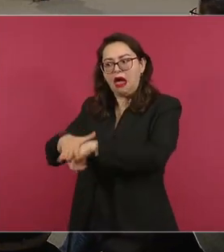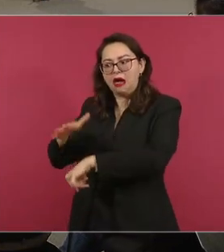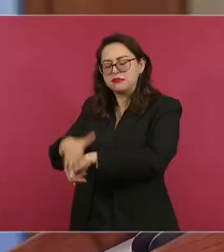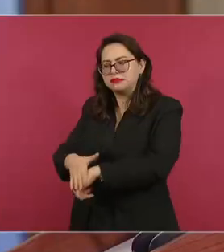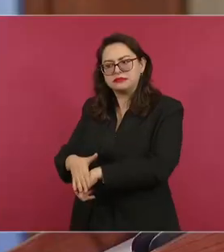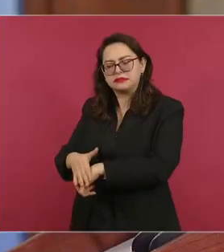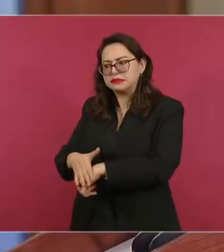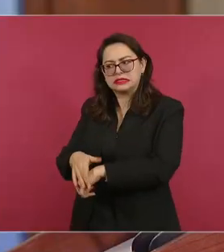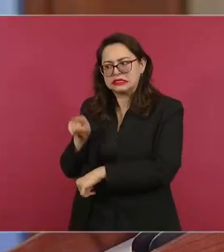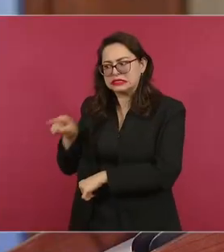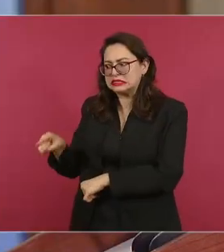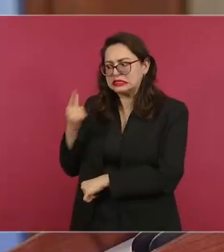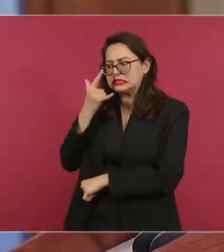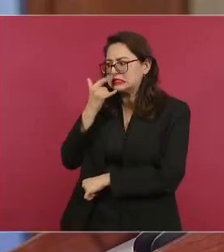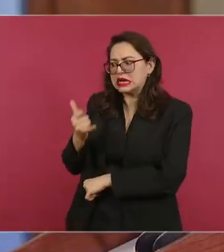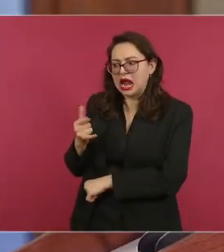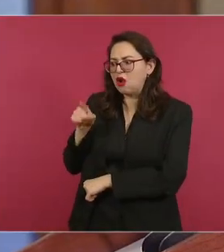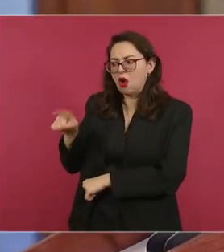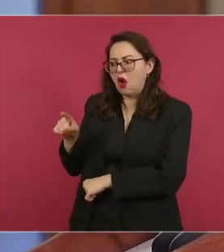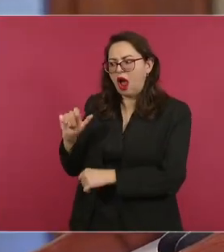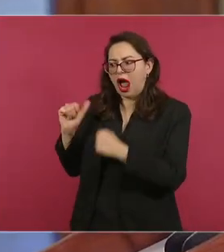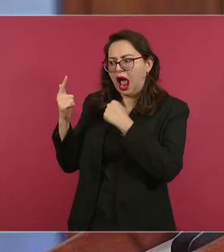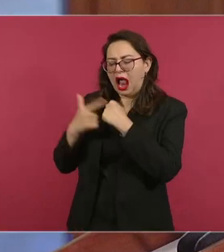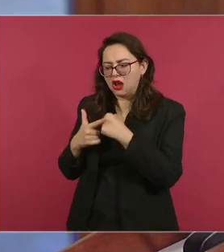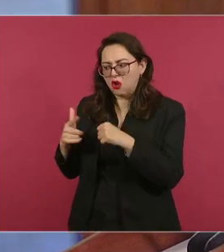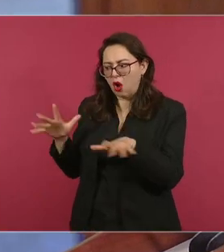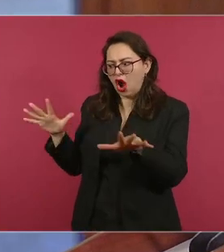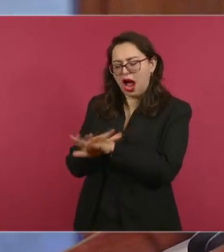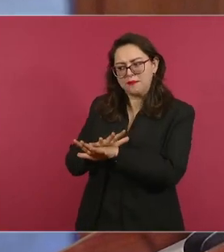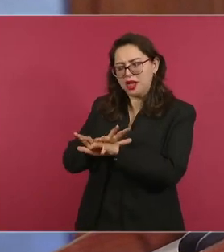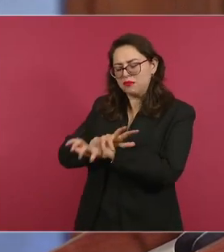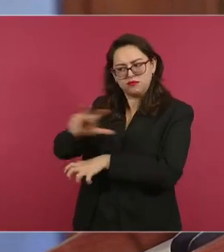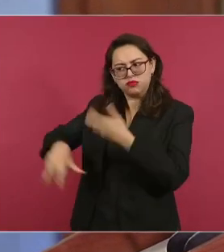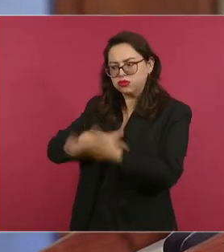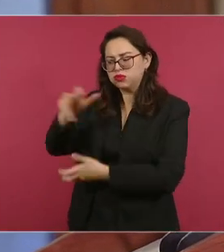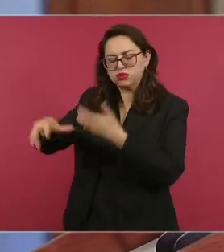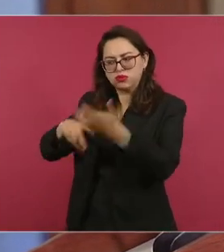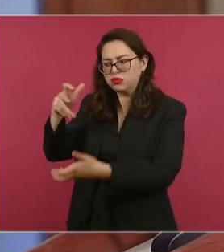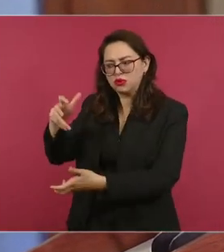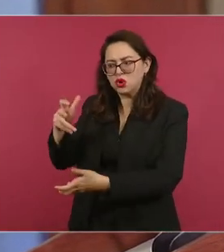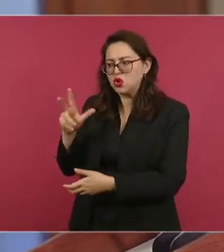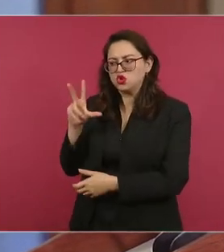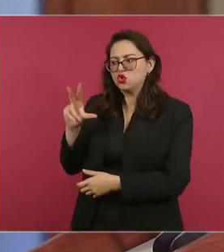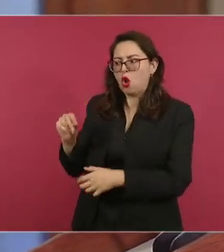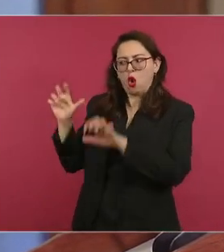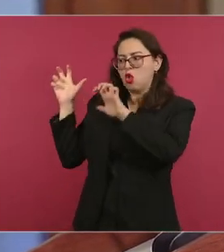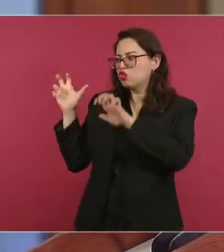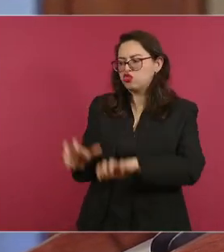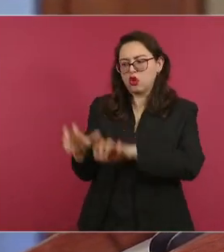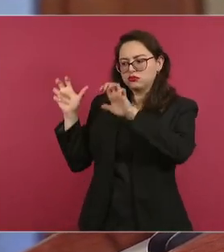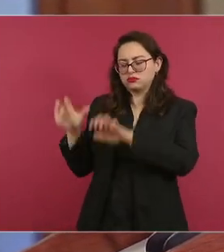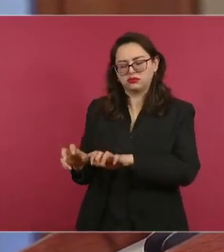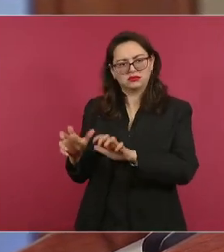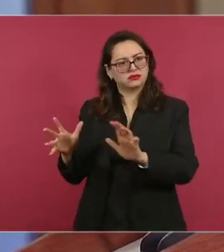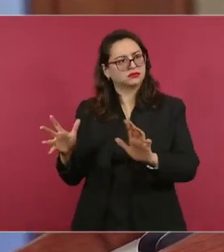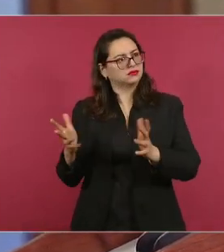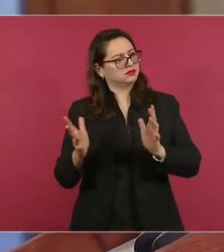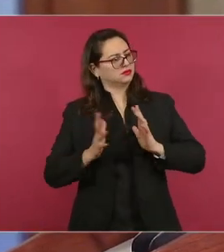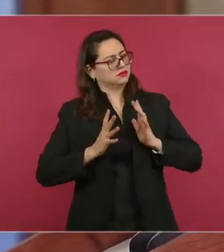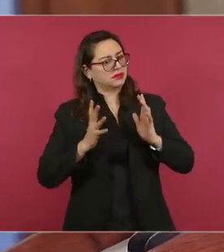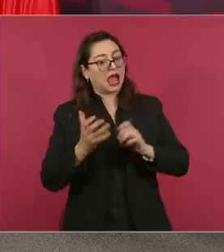que este fenómeno iba a tener una rápida intensificación. De hecho, solamente 2 ciclones tropicales